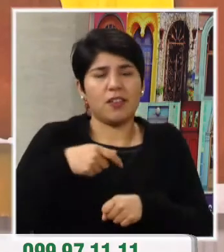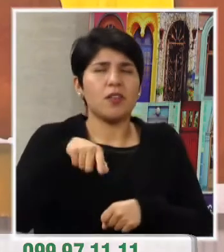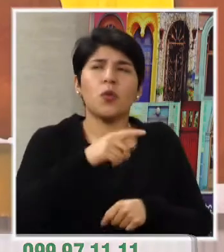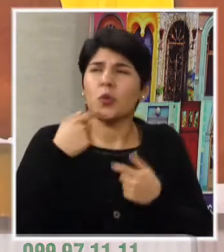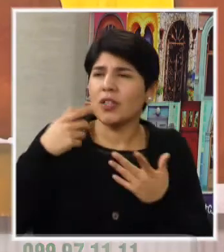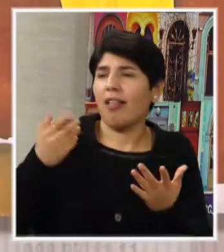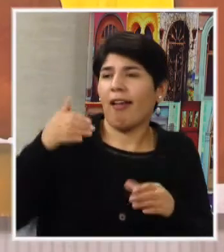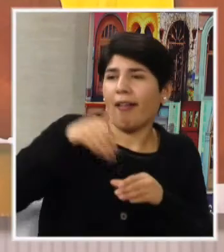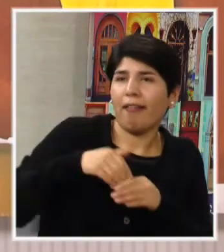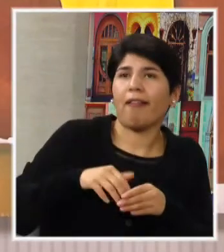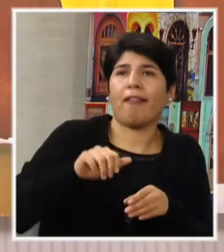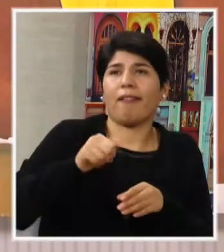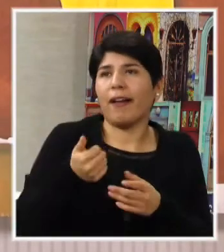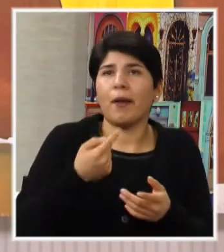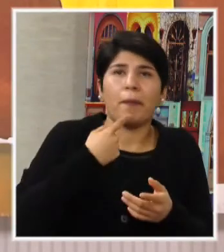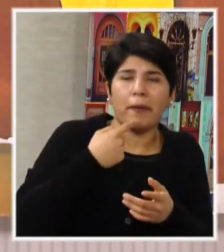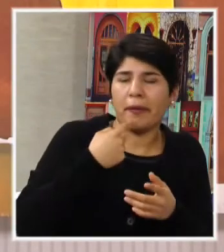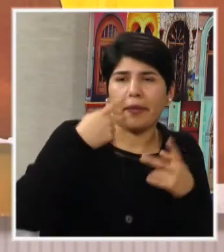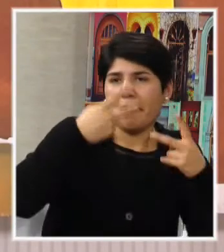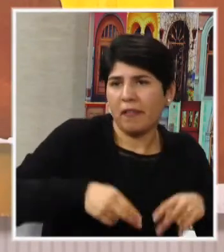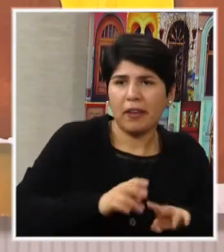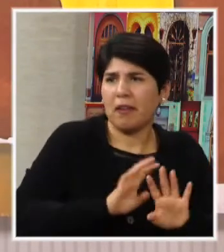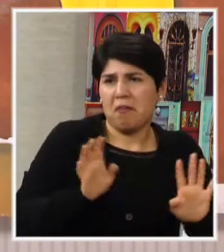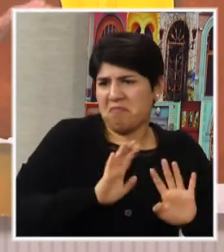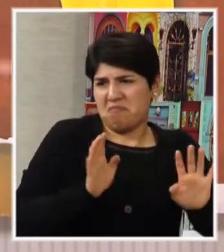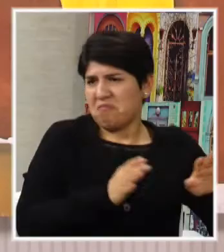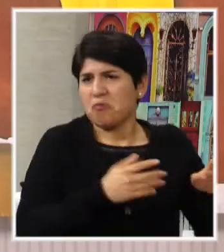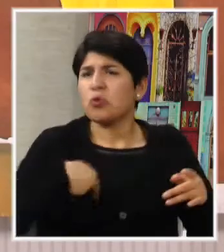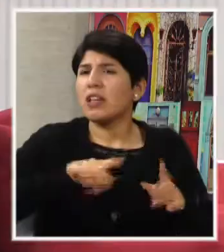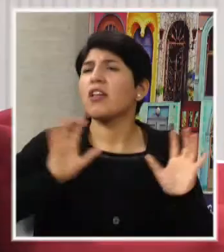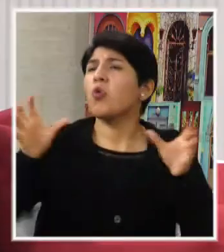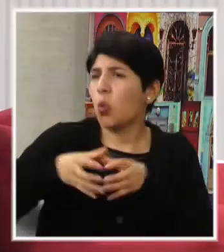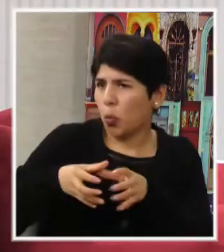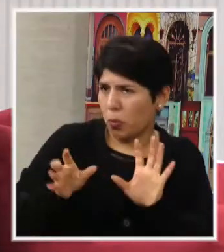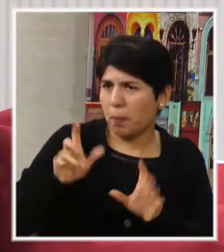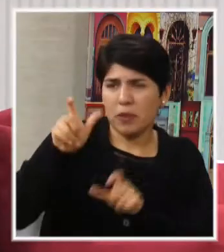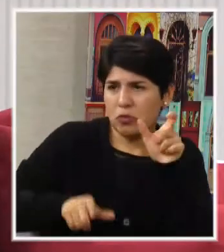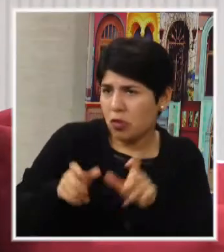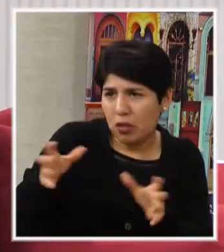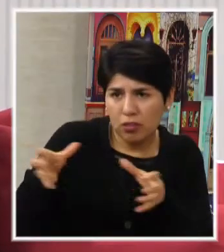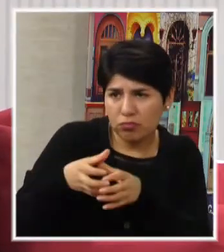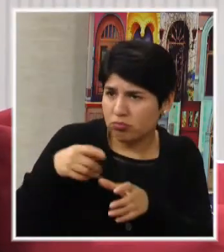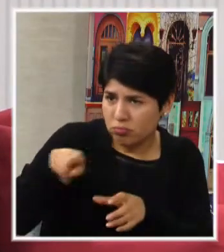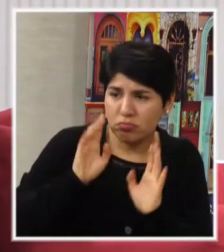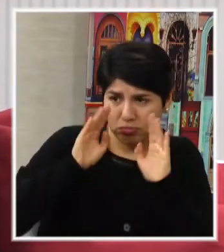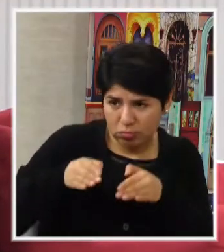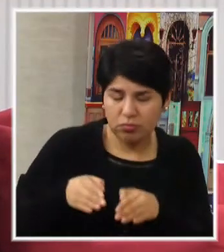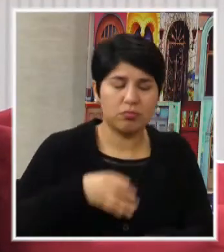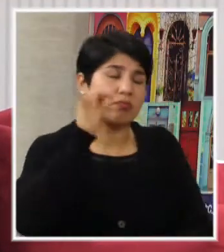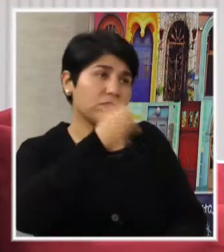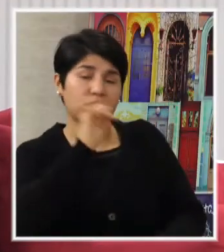y políticas trabajan por una comunidad y trae sí que sin almanaque y